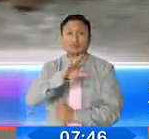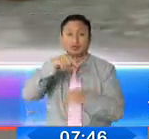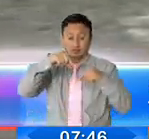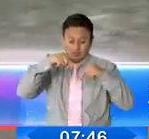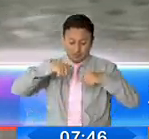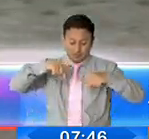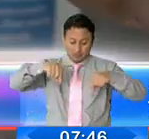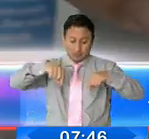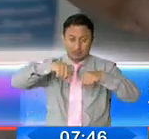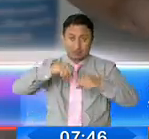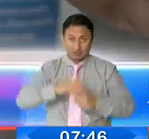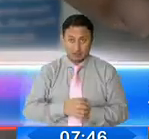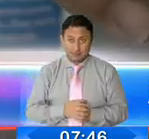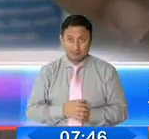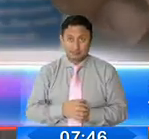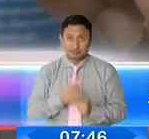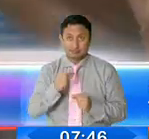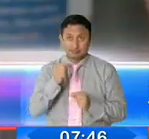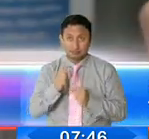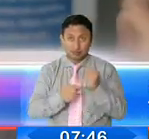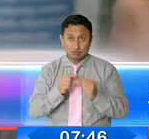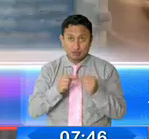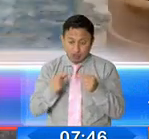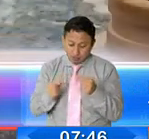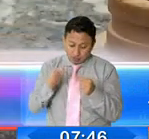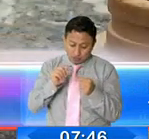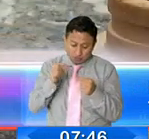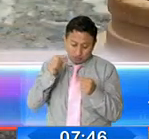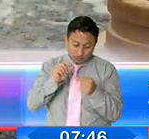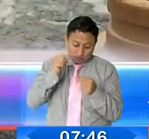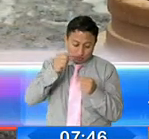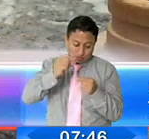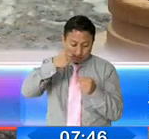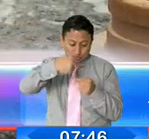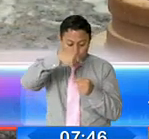de madera. Poco a poco se van armando.